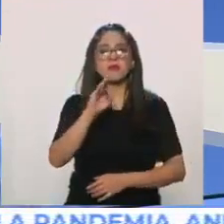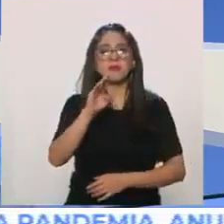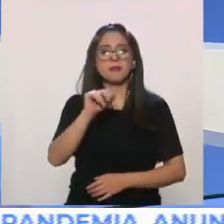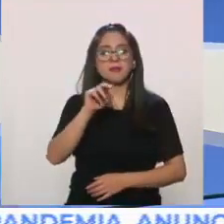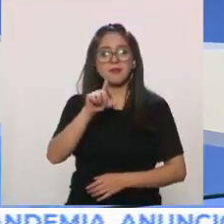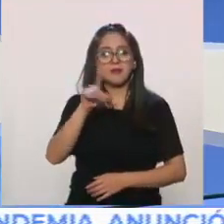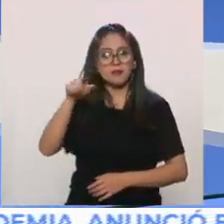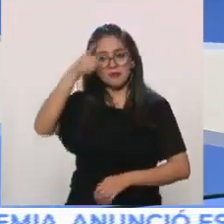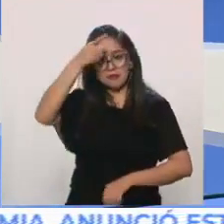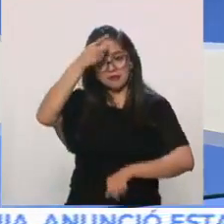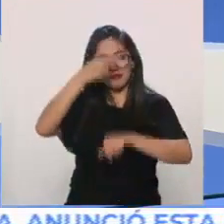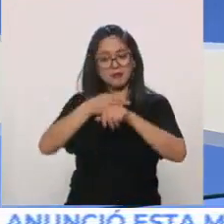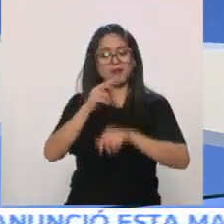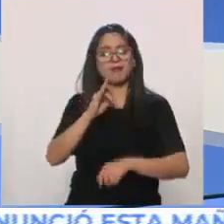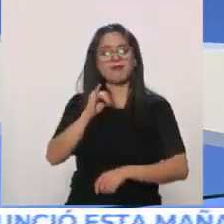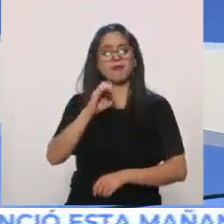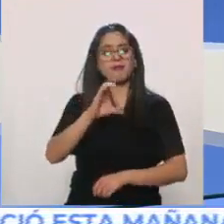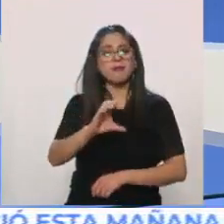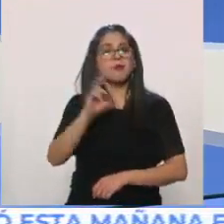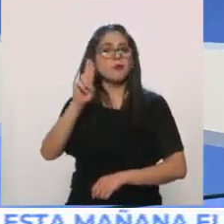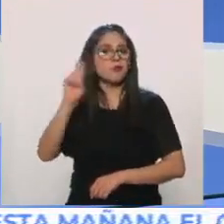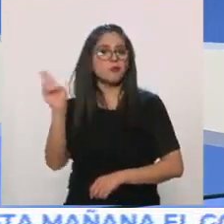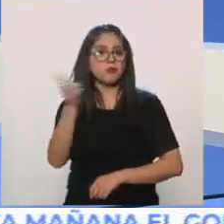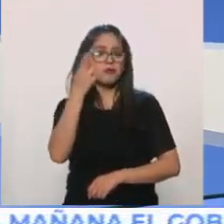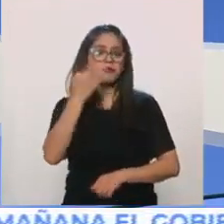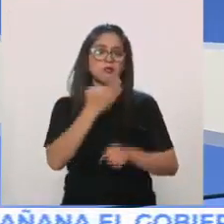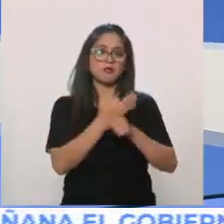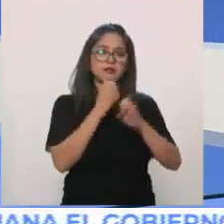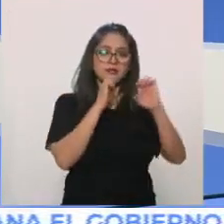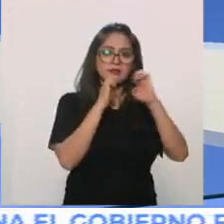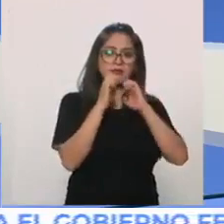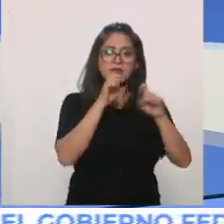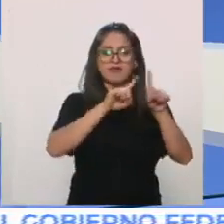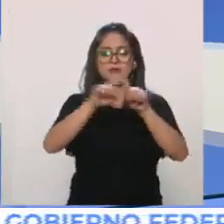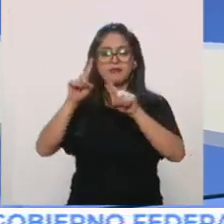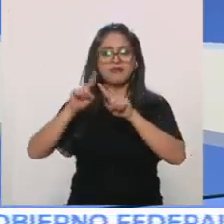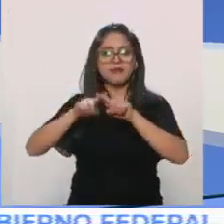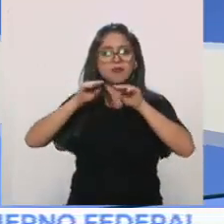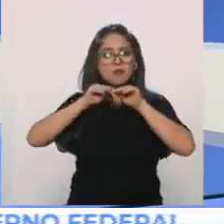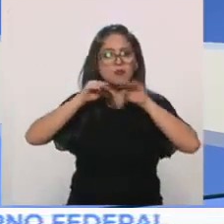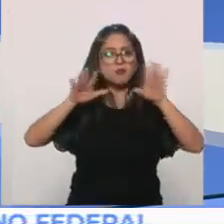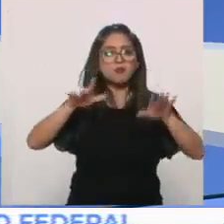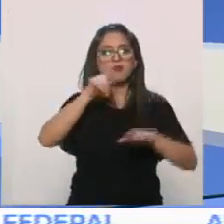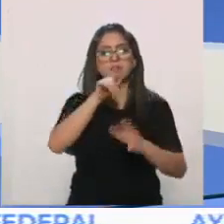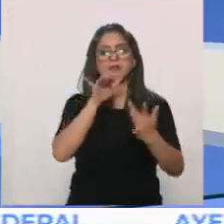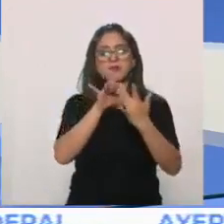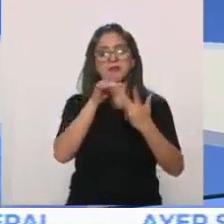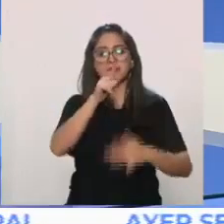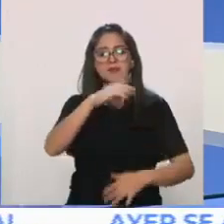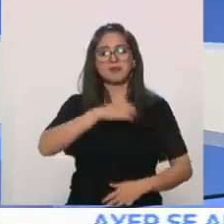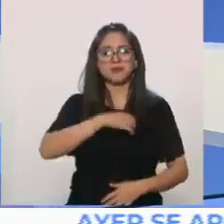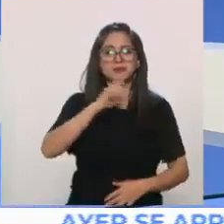directora ejecutiva de FICUNAM, por la entrevista y por darnos más detalles de estas proyecciones que usted verá en la señal de Capital 21.